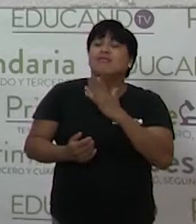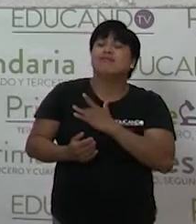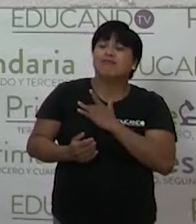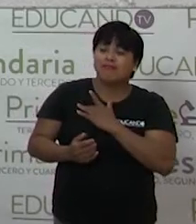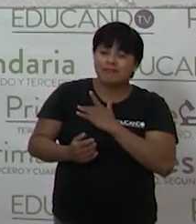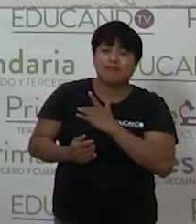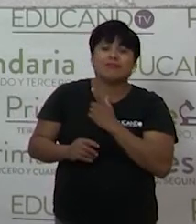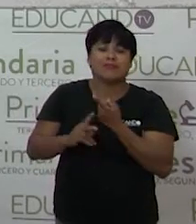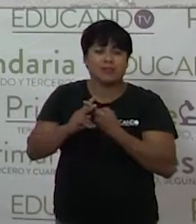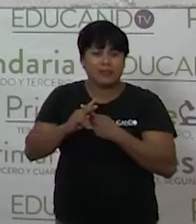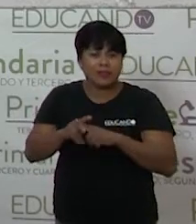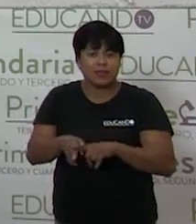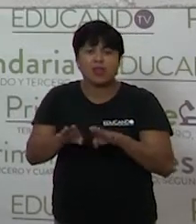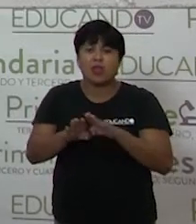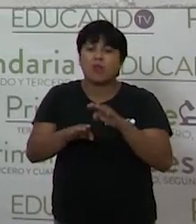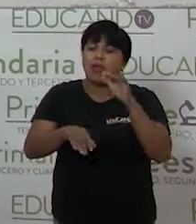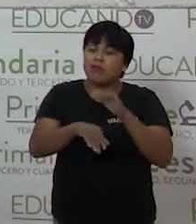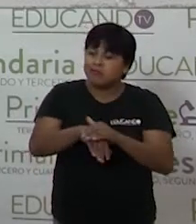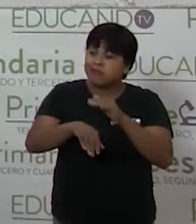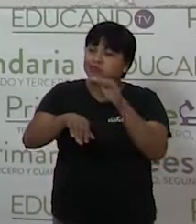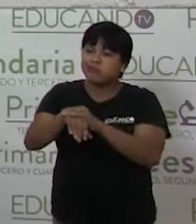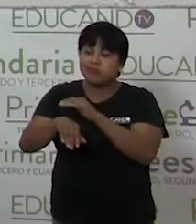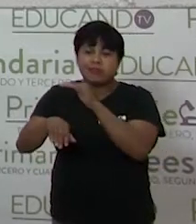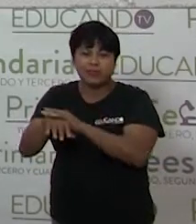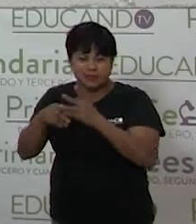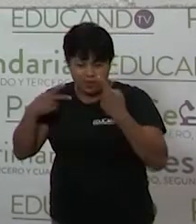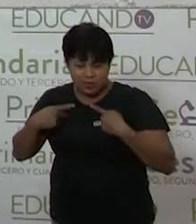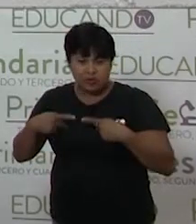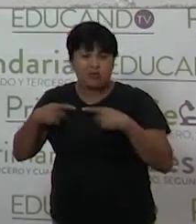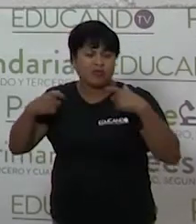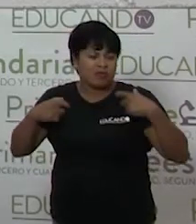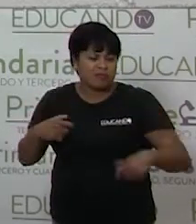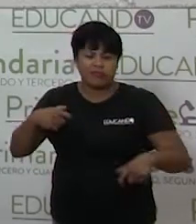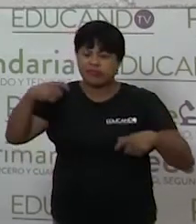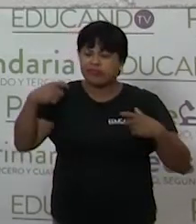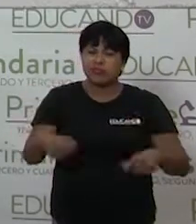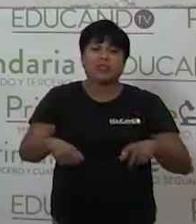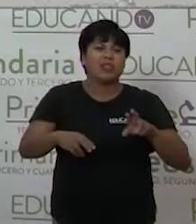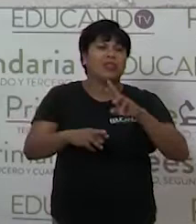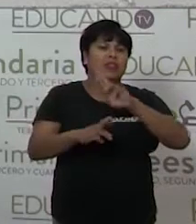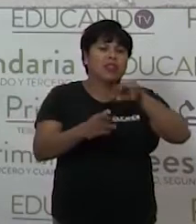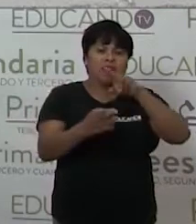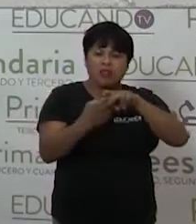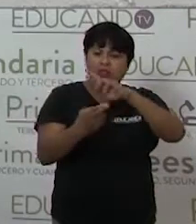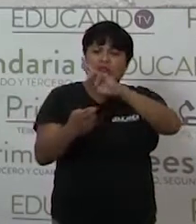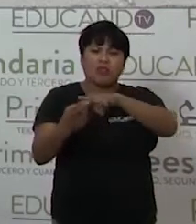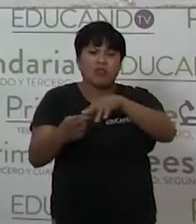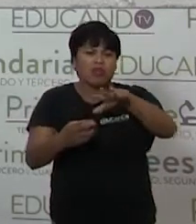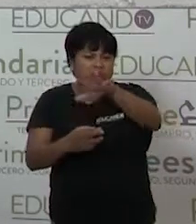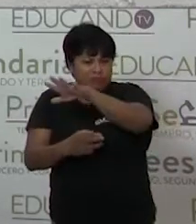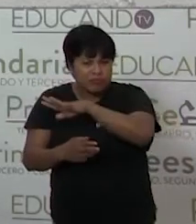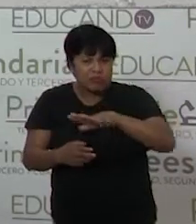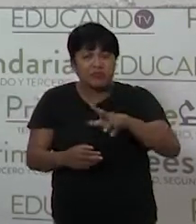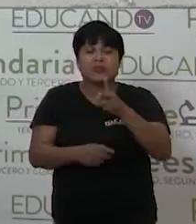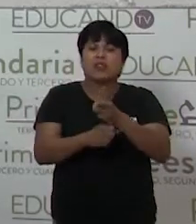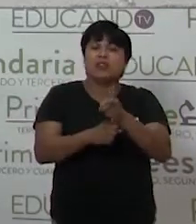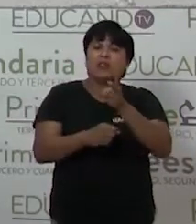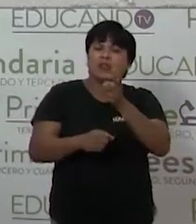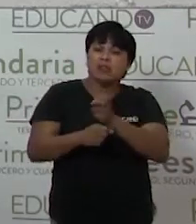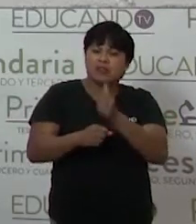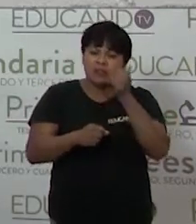y comenzó a tener amistad con las personas ricas y nobles de la ciudad que le